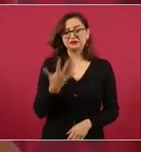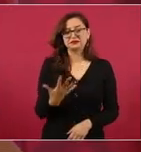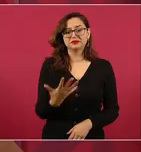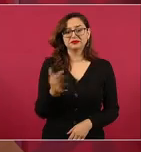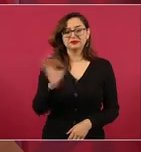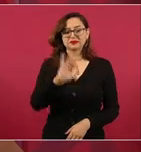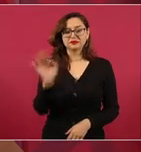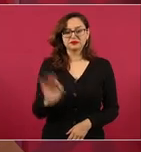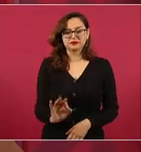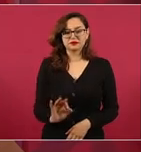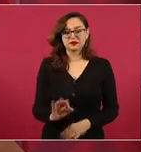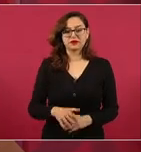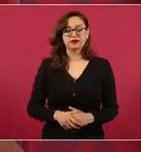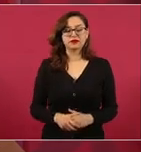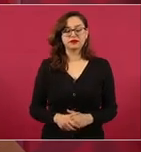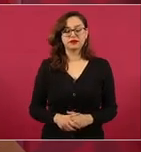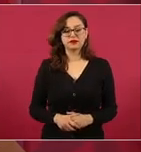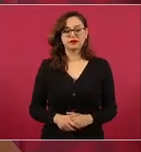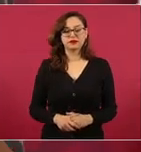O sea,